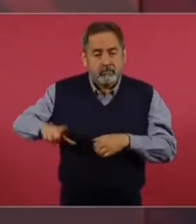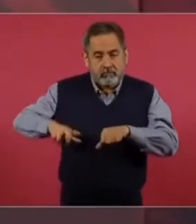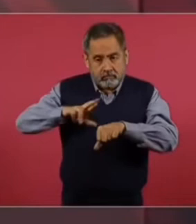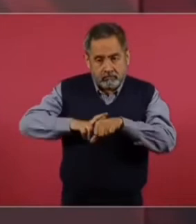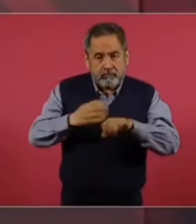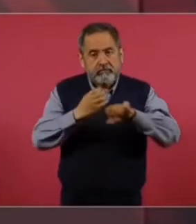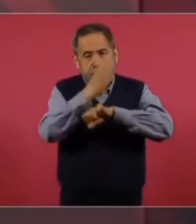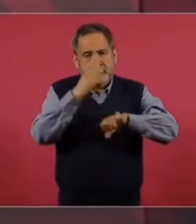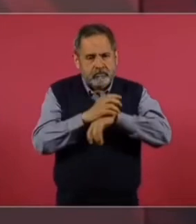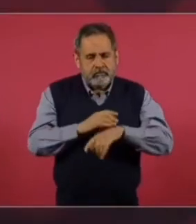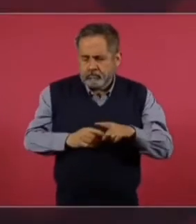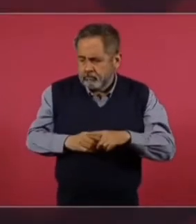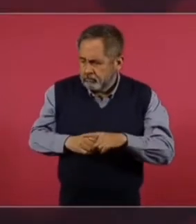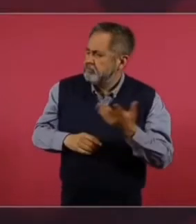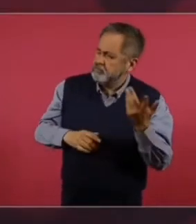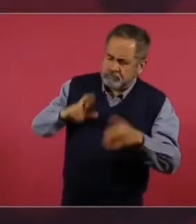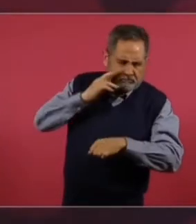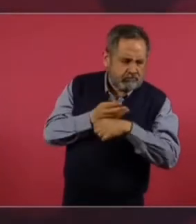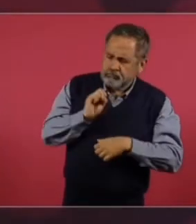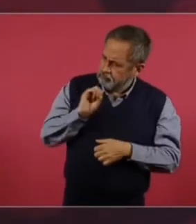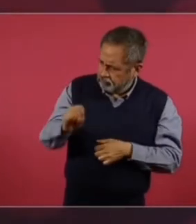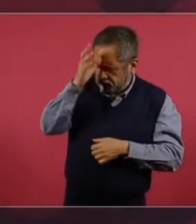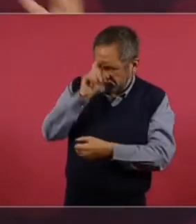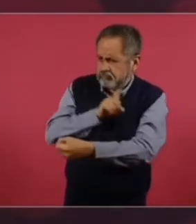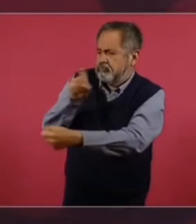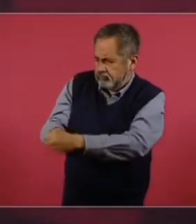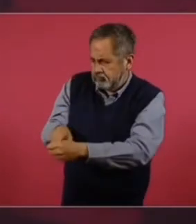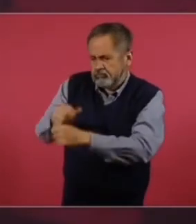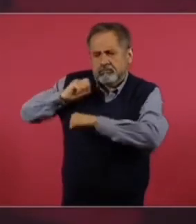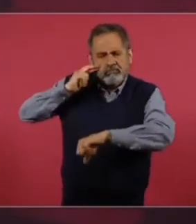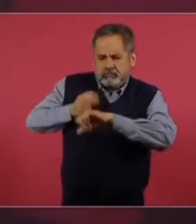de manera muy responsable, decidieron